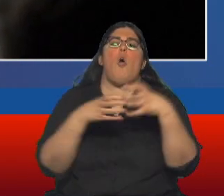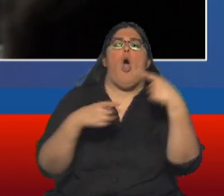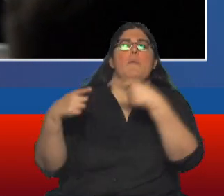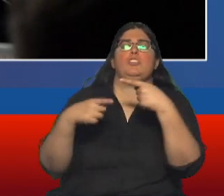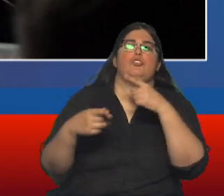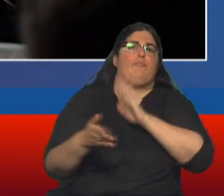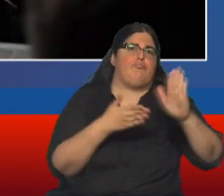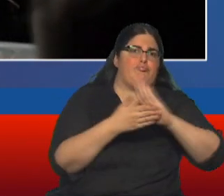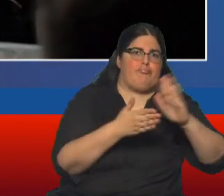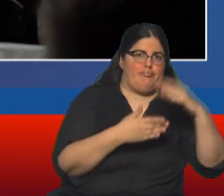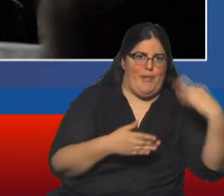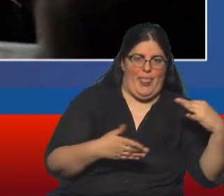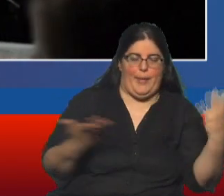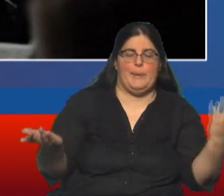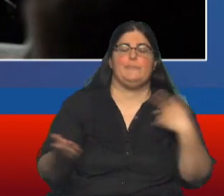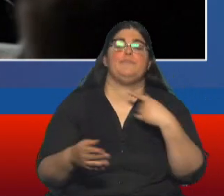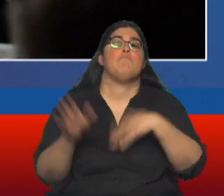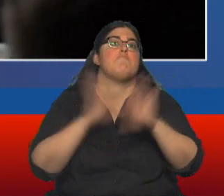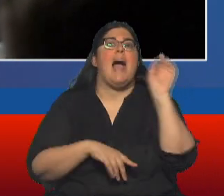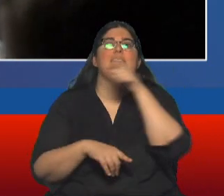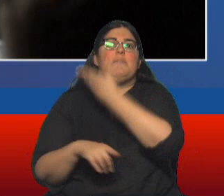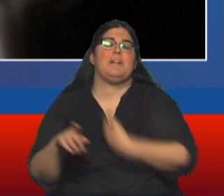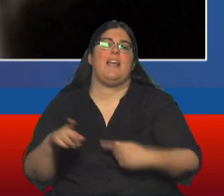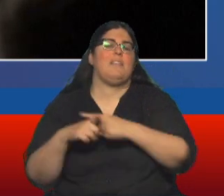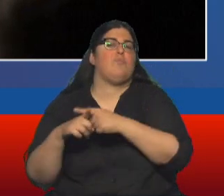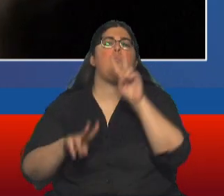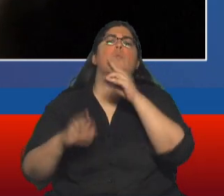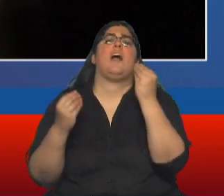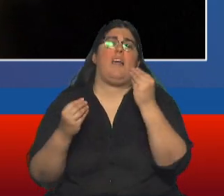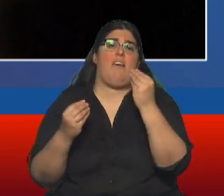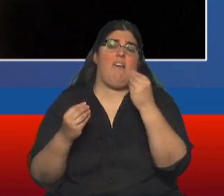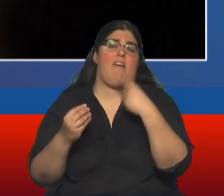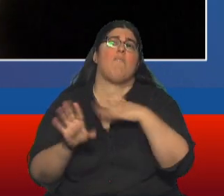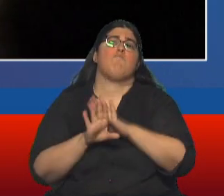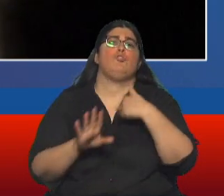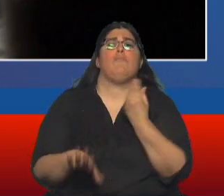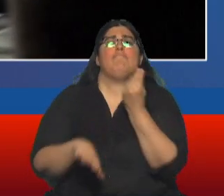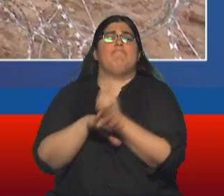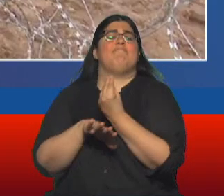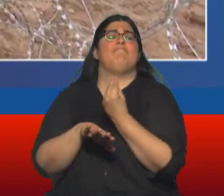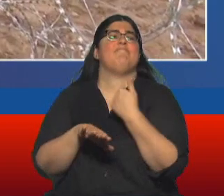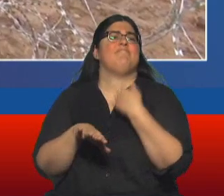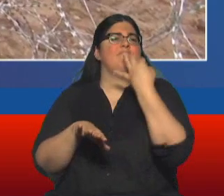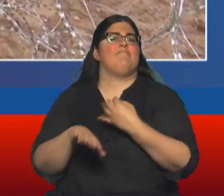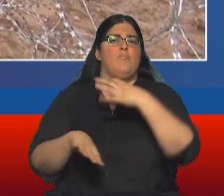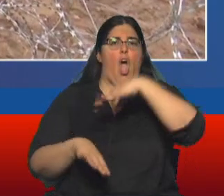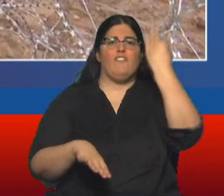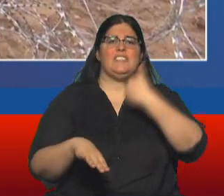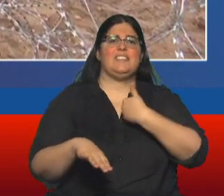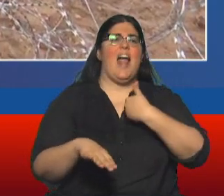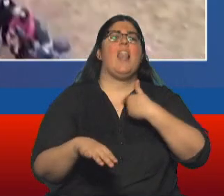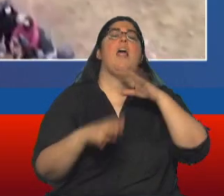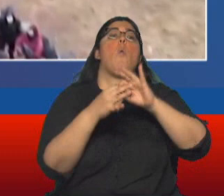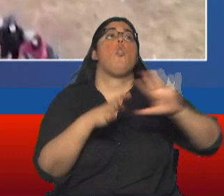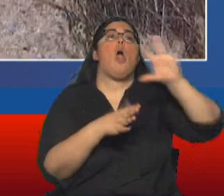el primer punto central que busca Lukashenko es legitimidad. Que los gobiernos extranjeros, que los gobiernos de la Unión Europea, por